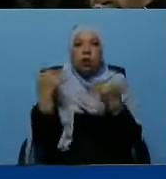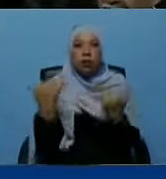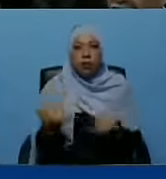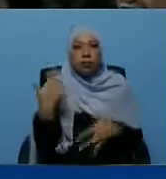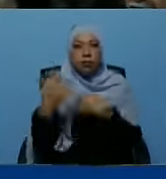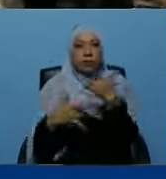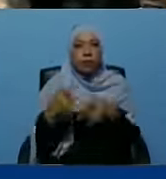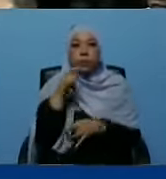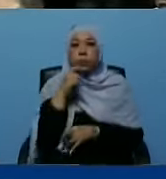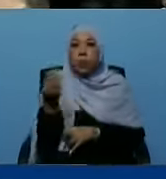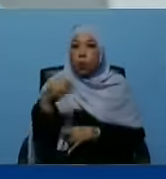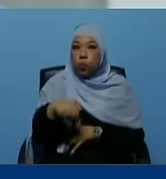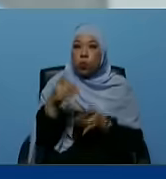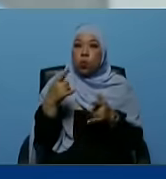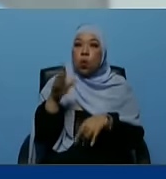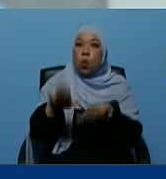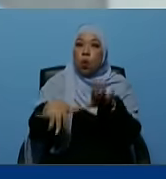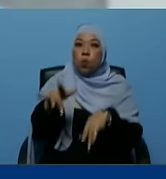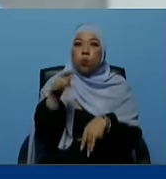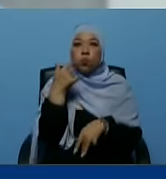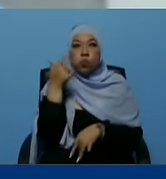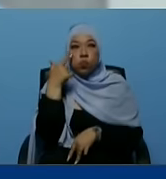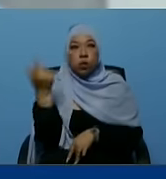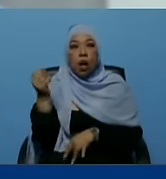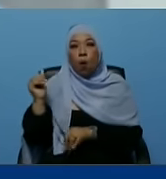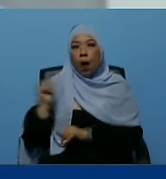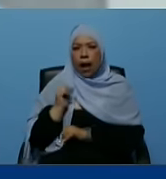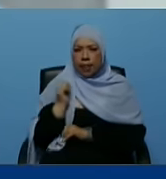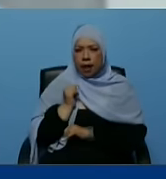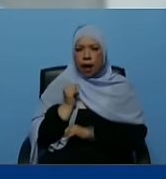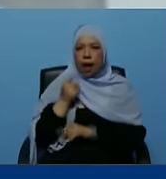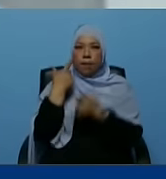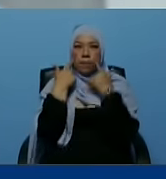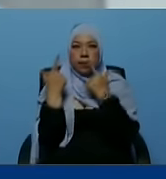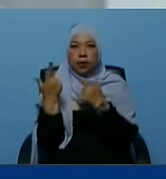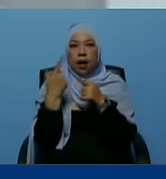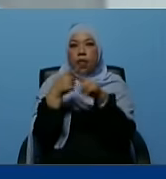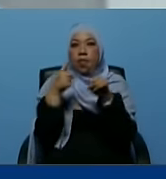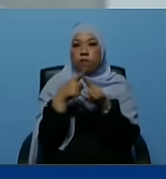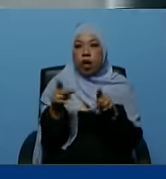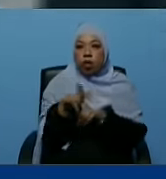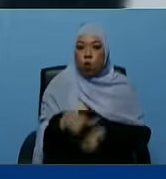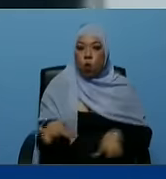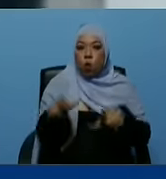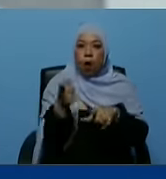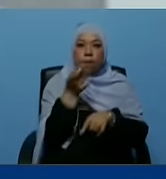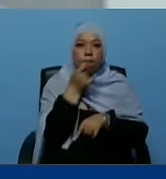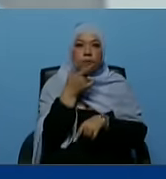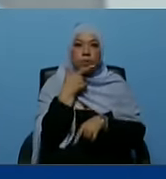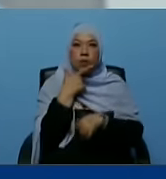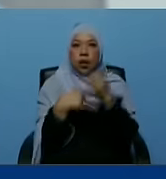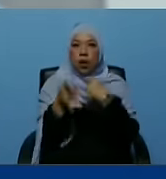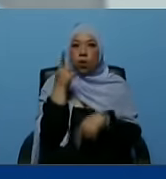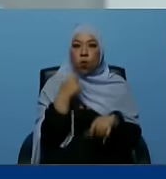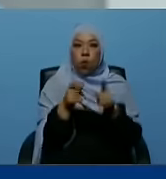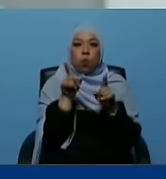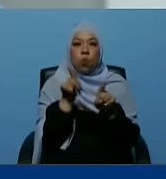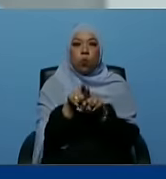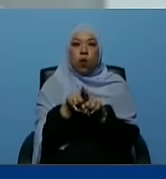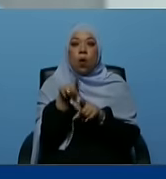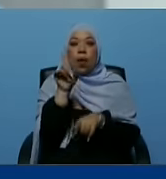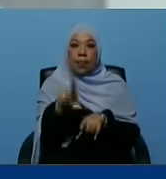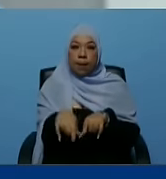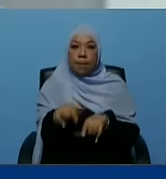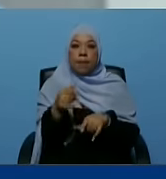estamos abarcando, ya aquí se ha garantizado la feria en distintos espacios, cadenas de supermercados,